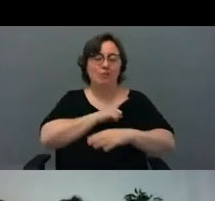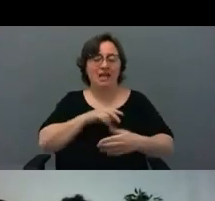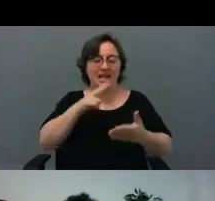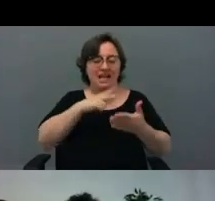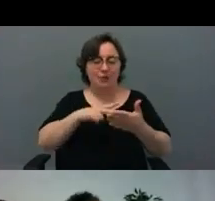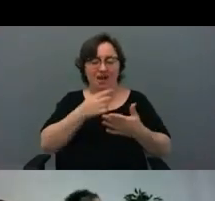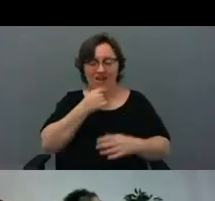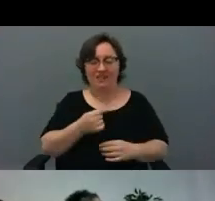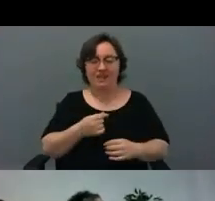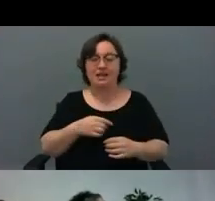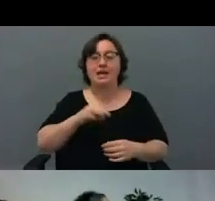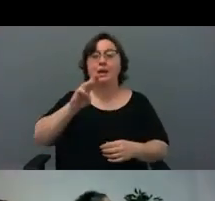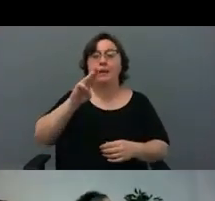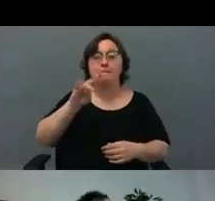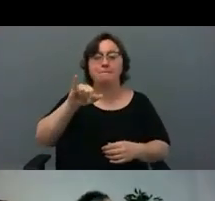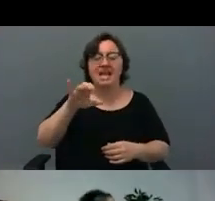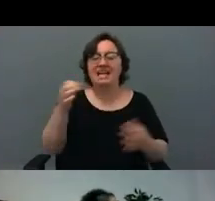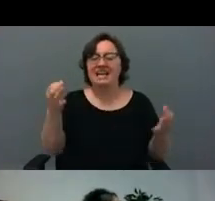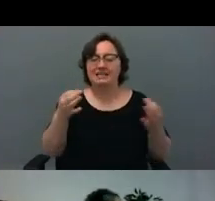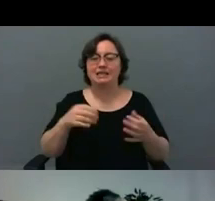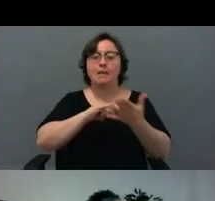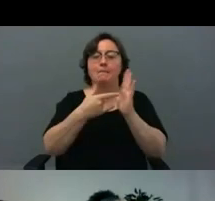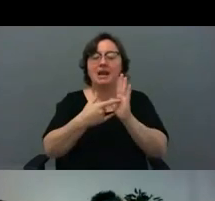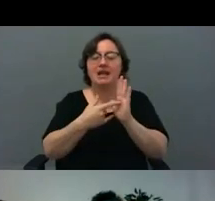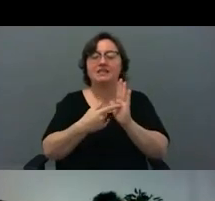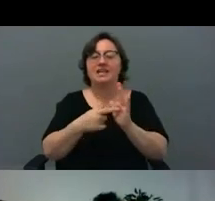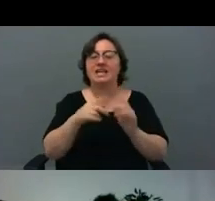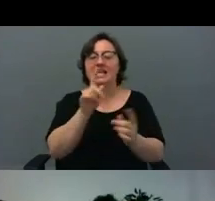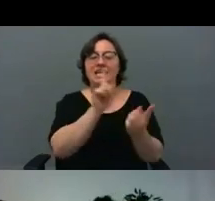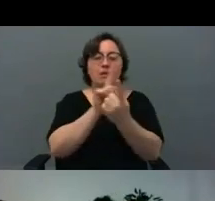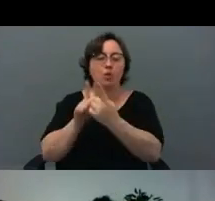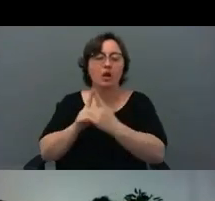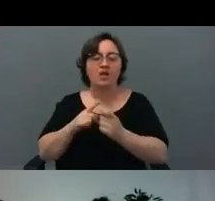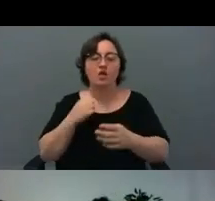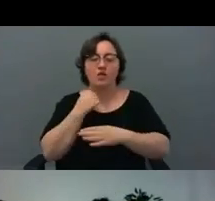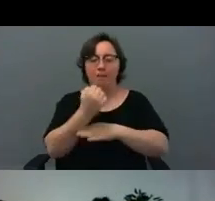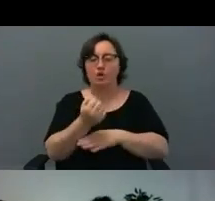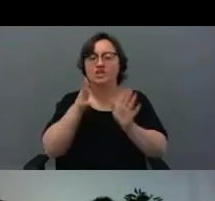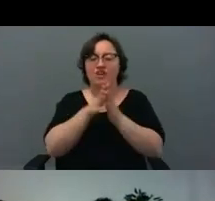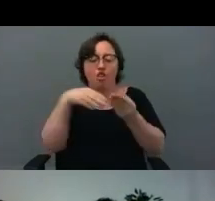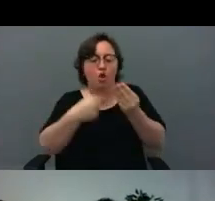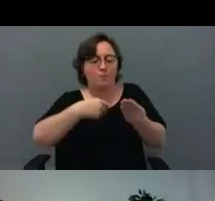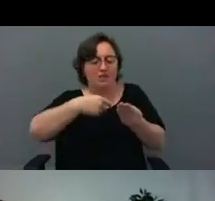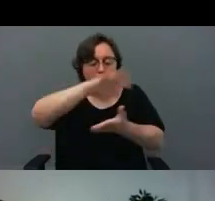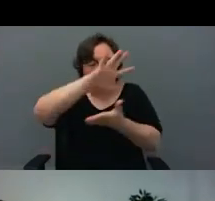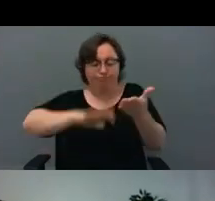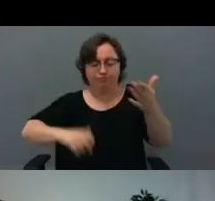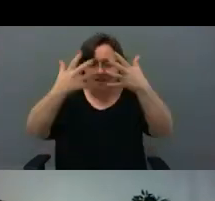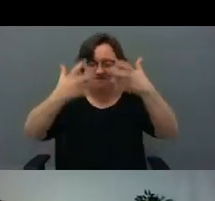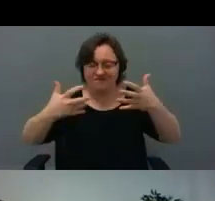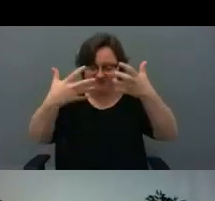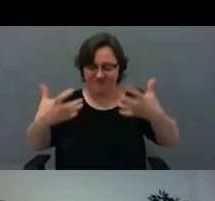es el Plan Individualizado de Apoyo. Es algo, es un documento en el que se ven, se